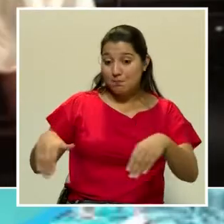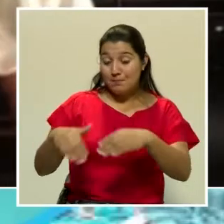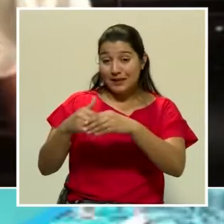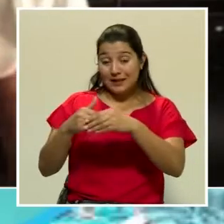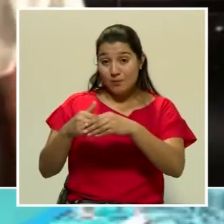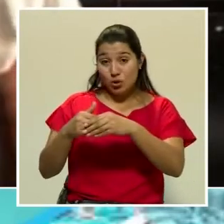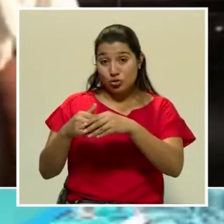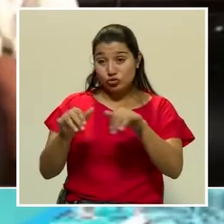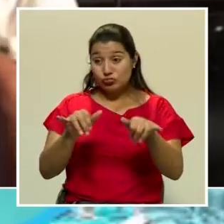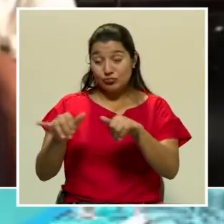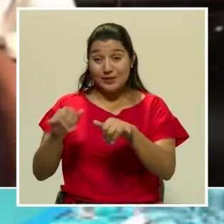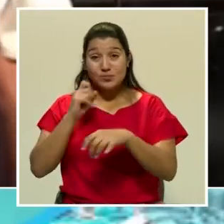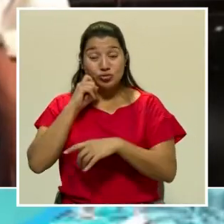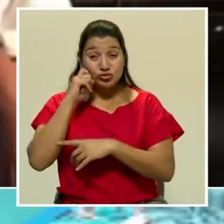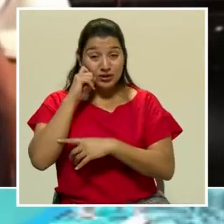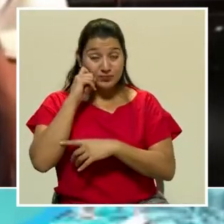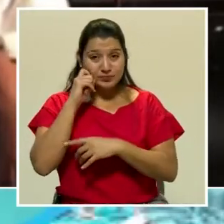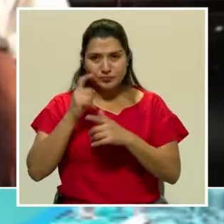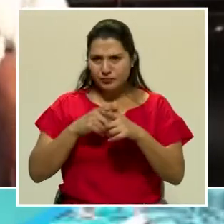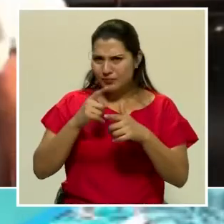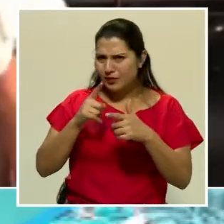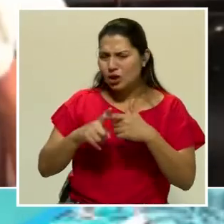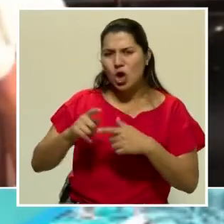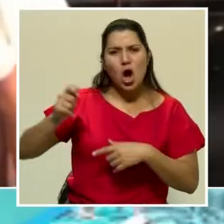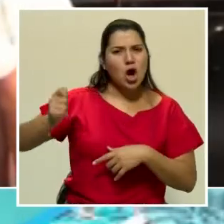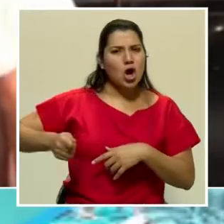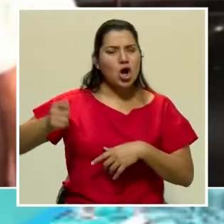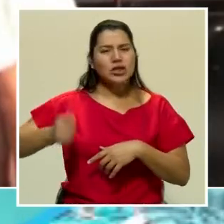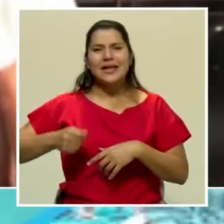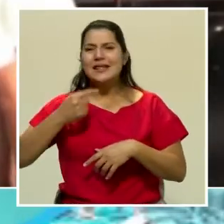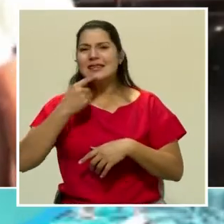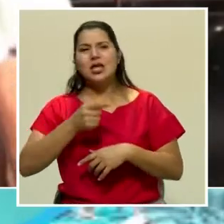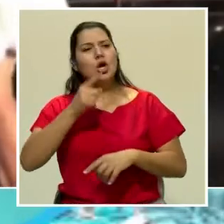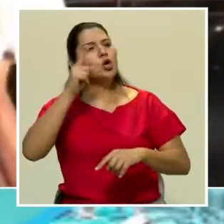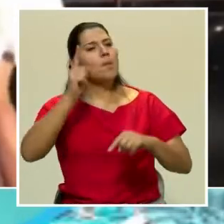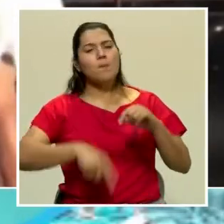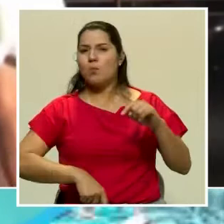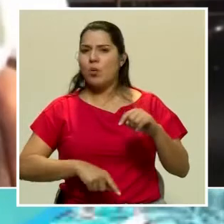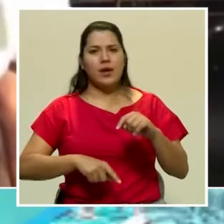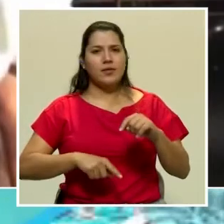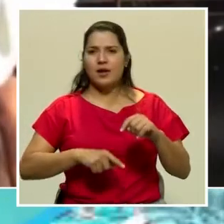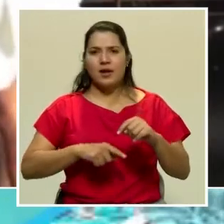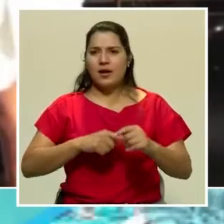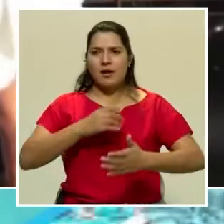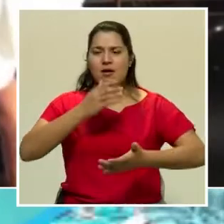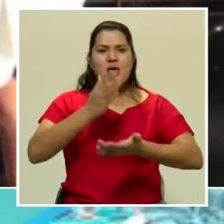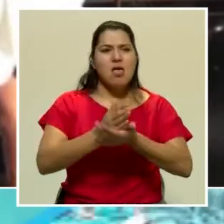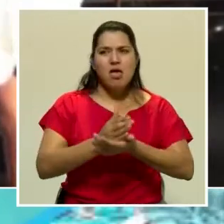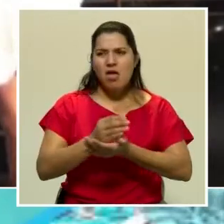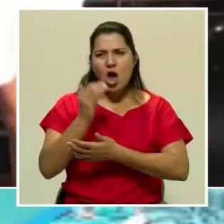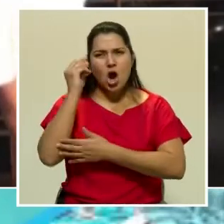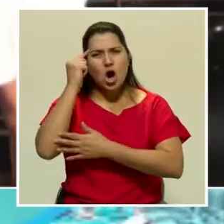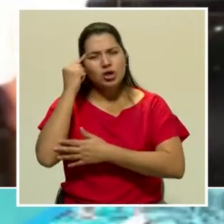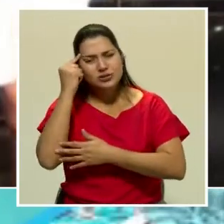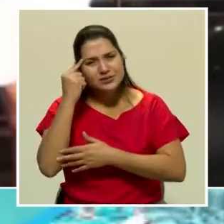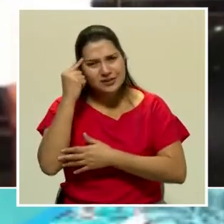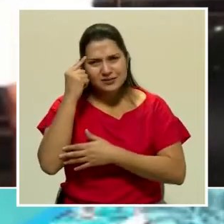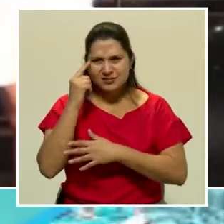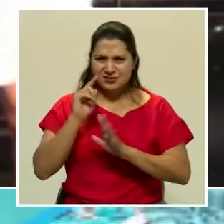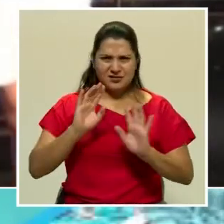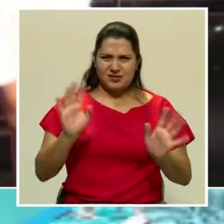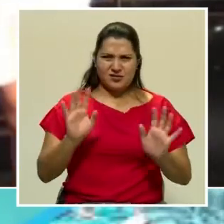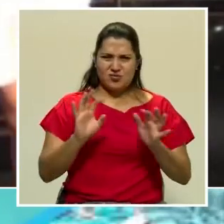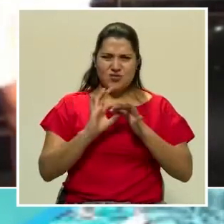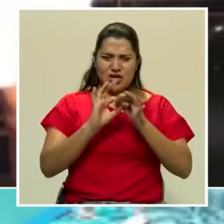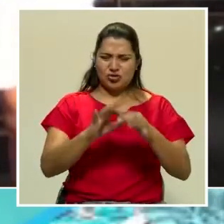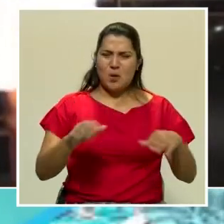¿verdad? Entonces la Corte dijo, no se puede poner objeción de conciencia ante un matrimonio del